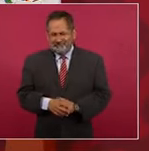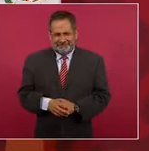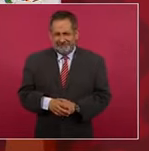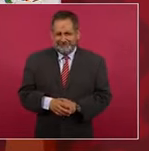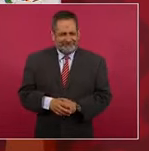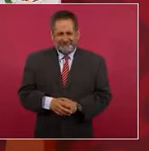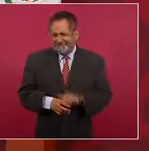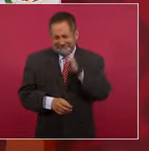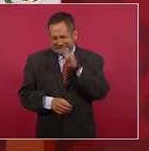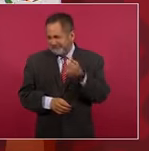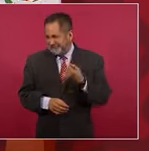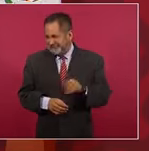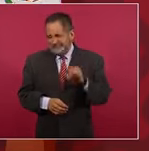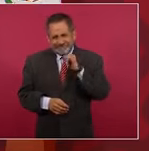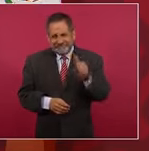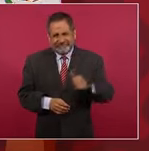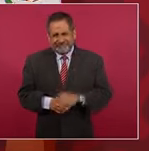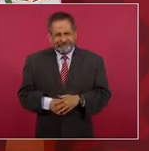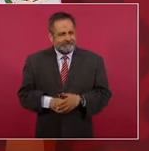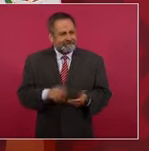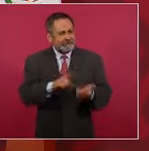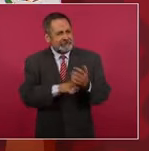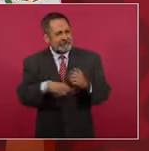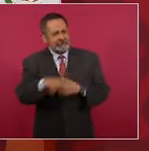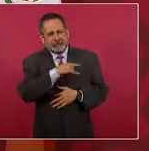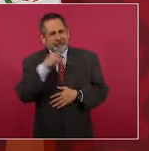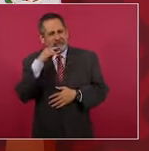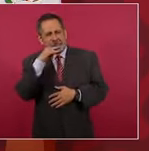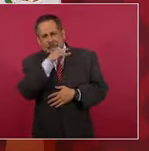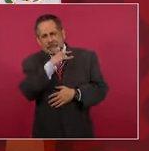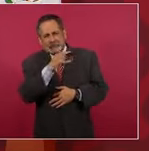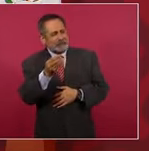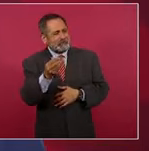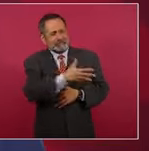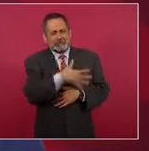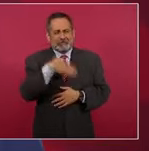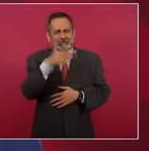Nada, son unos hipócritas, corruptos.